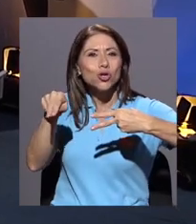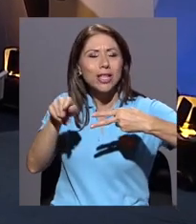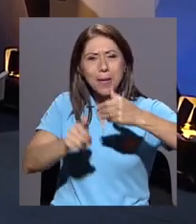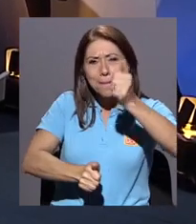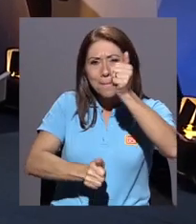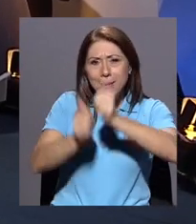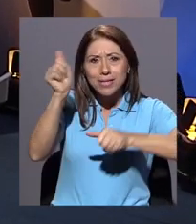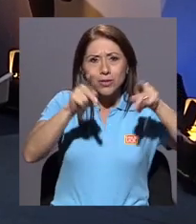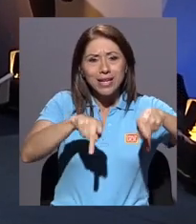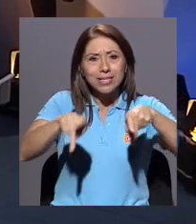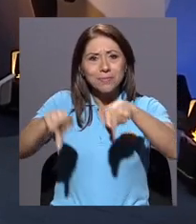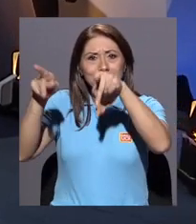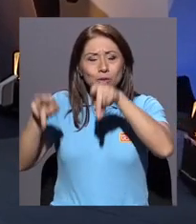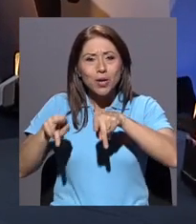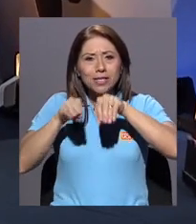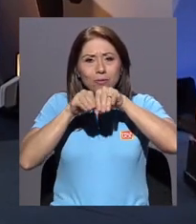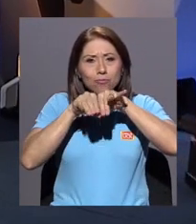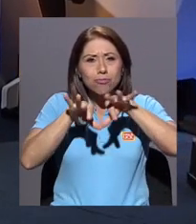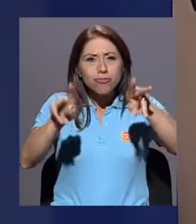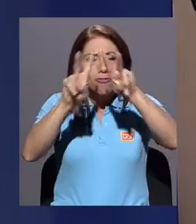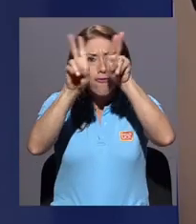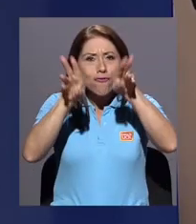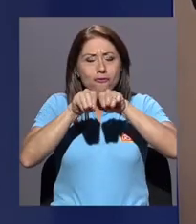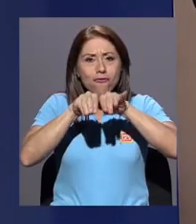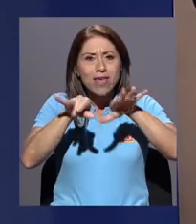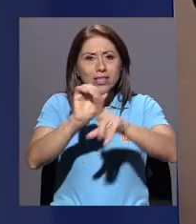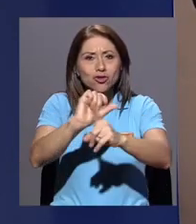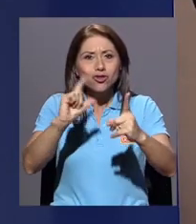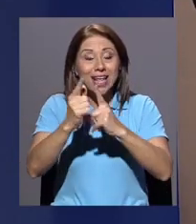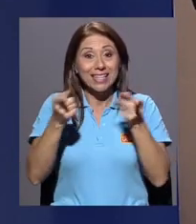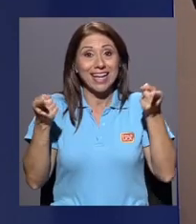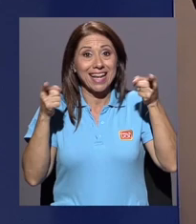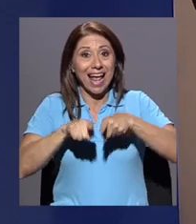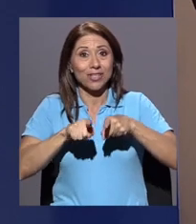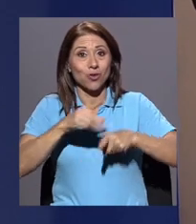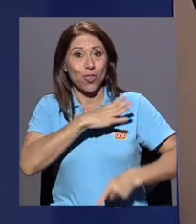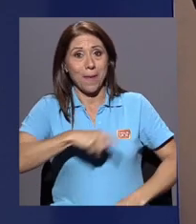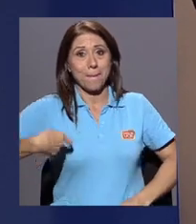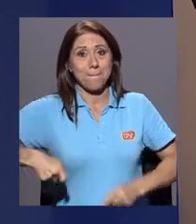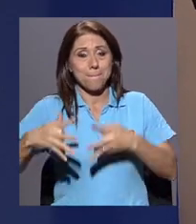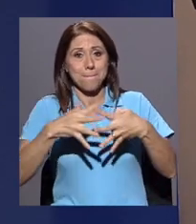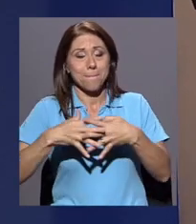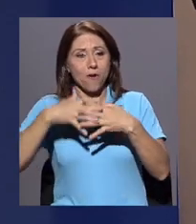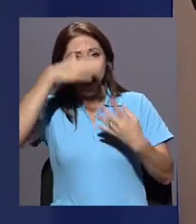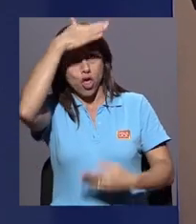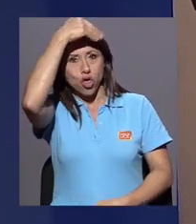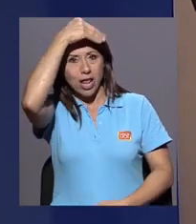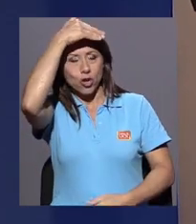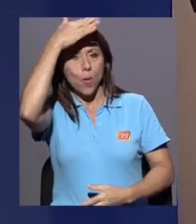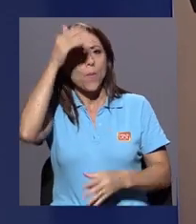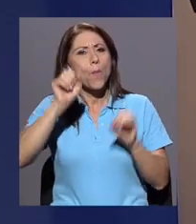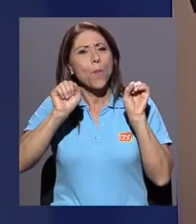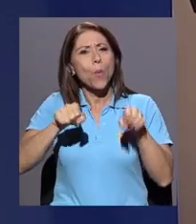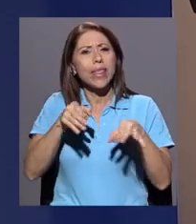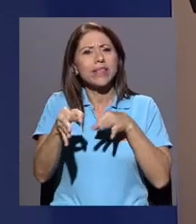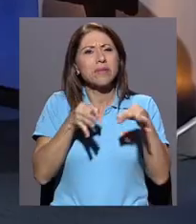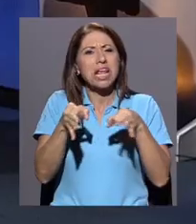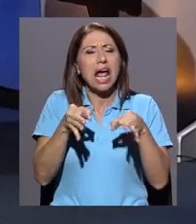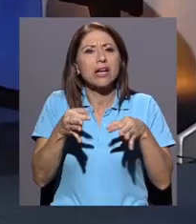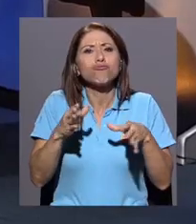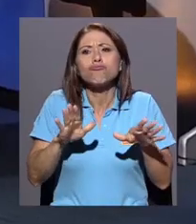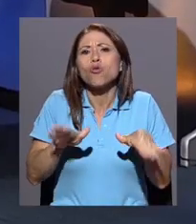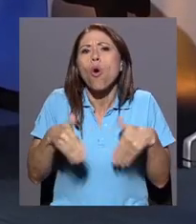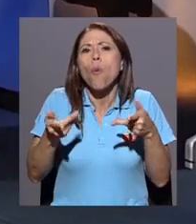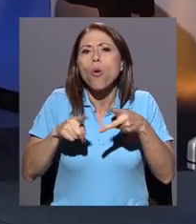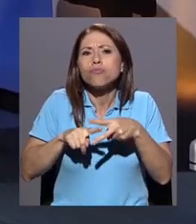de la mayoría de las personas que circulan en las redes sociales es el caso de Donald Trump. Uh-huh. No sé si nos puede explicar un poquito cómo emergió y